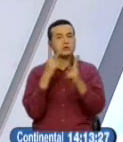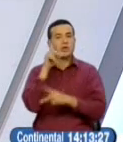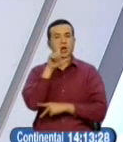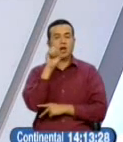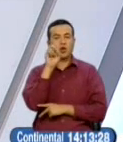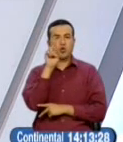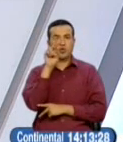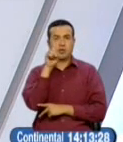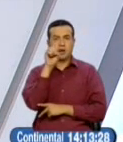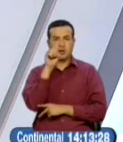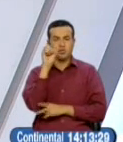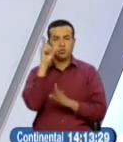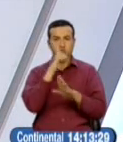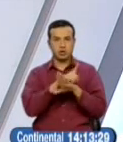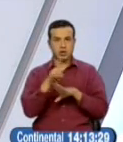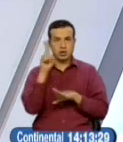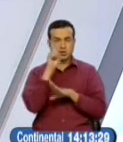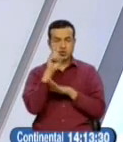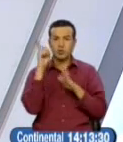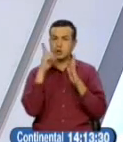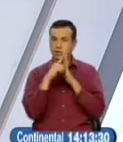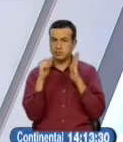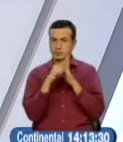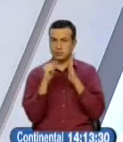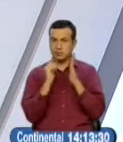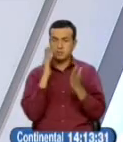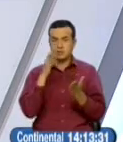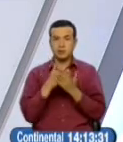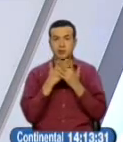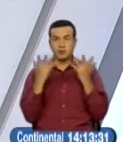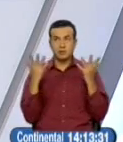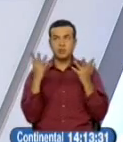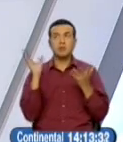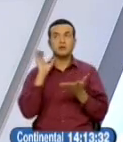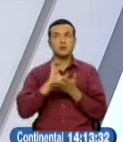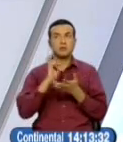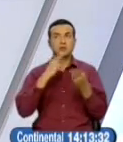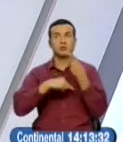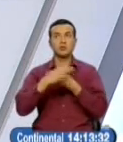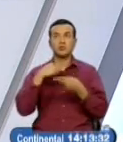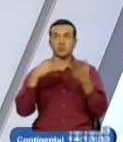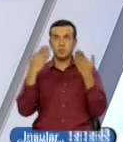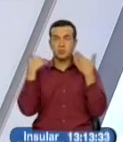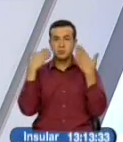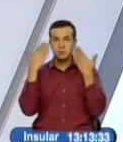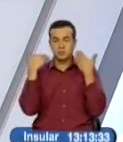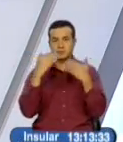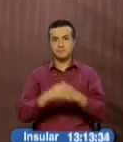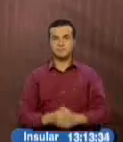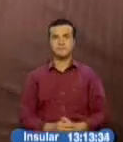Leonardo Orlando, director general del Servicio de Rentas Internas, en un centro comercial de Guayaquil.